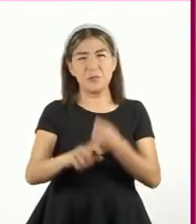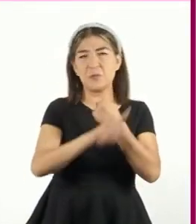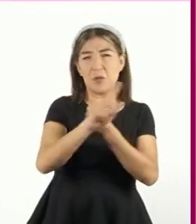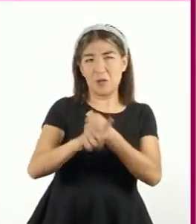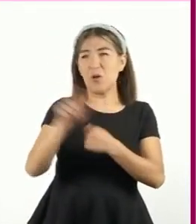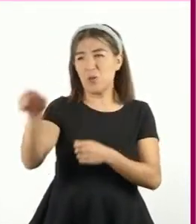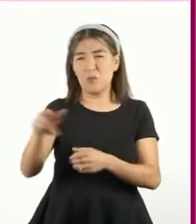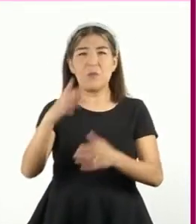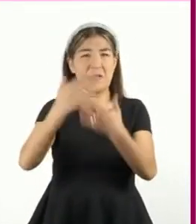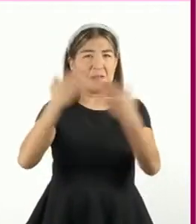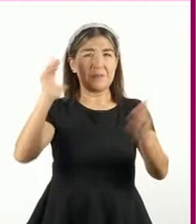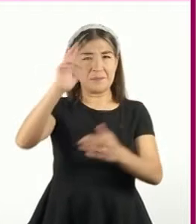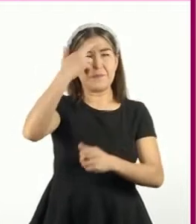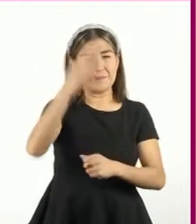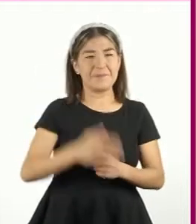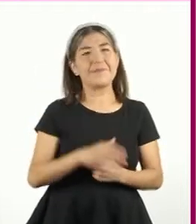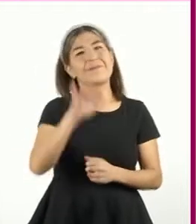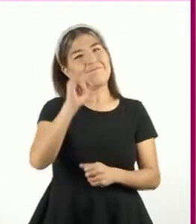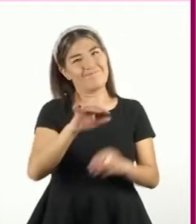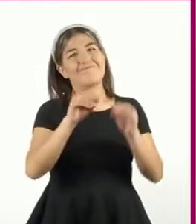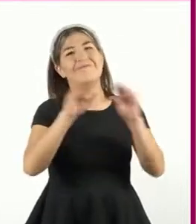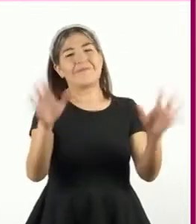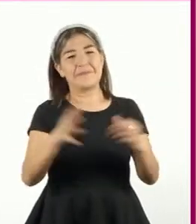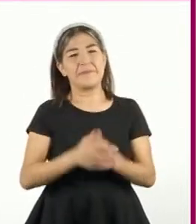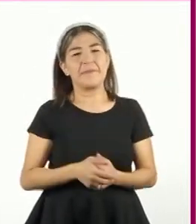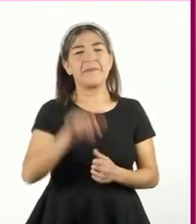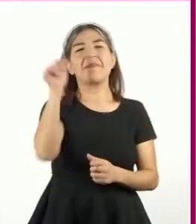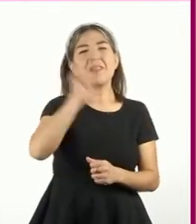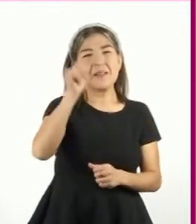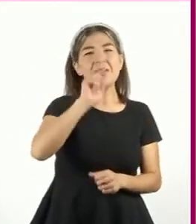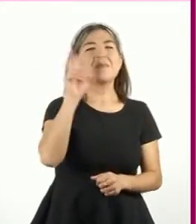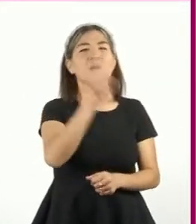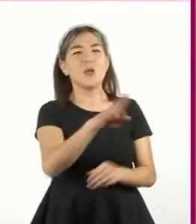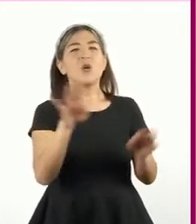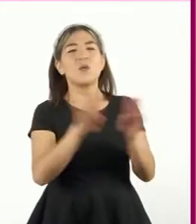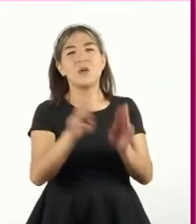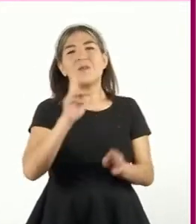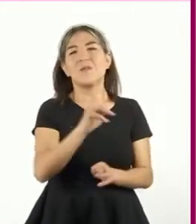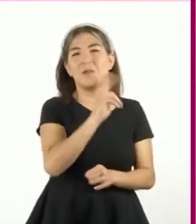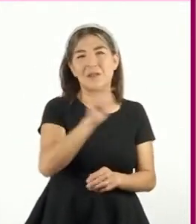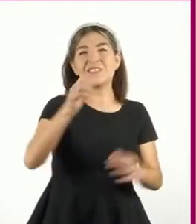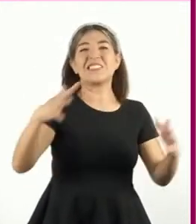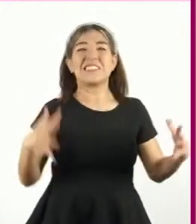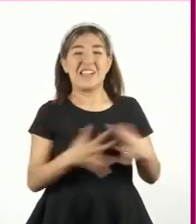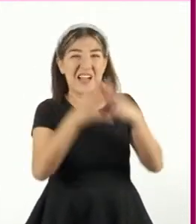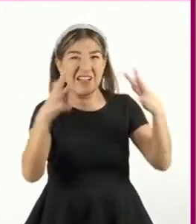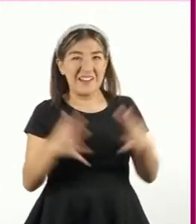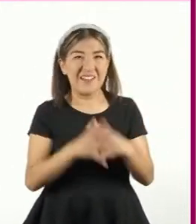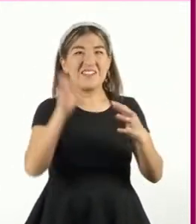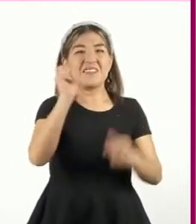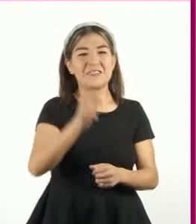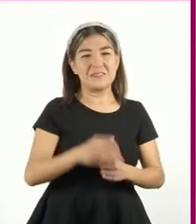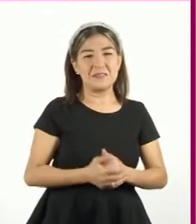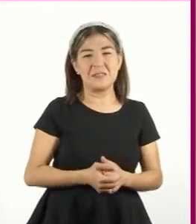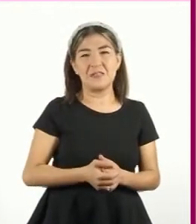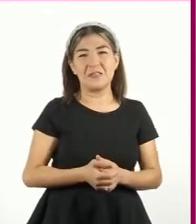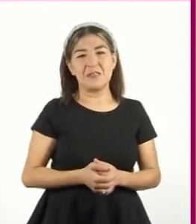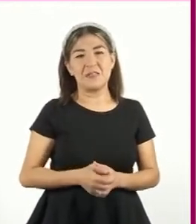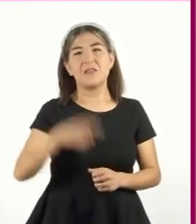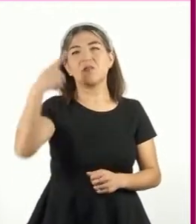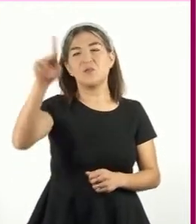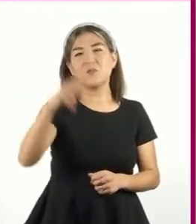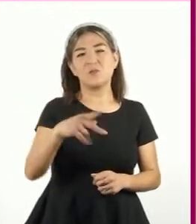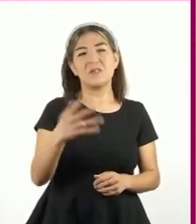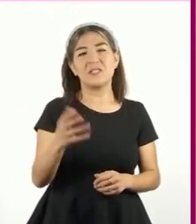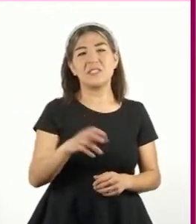Bueno, maestro, claro que sí. Es común escuchar en los noticieros acerca de guerras civiles como las de